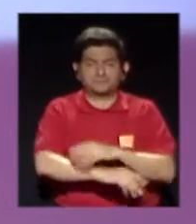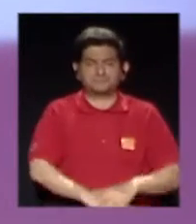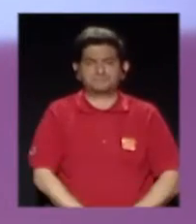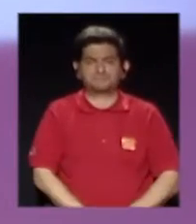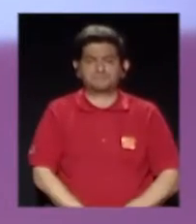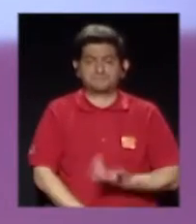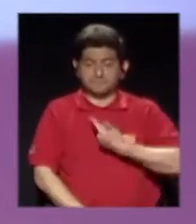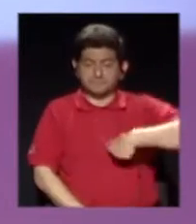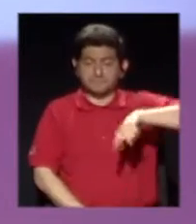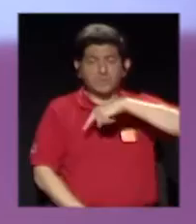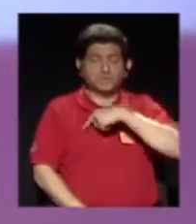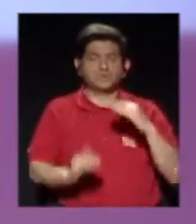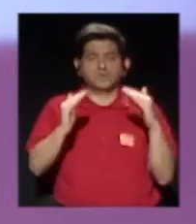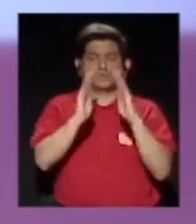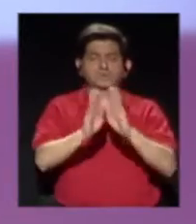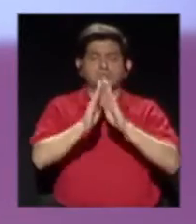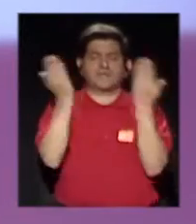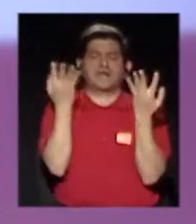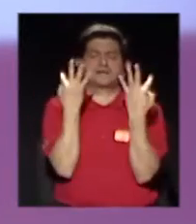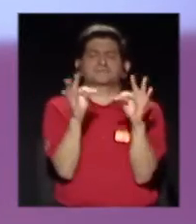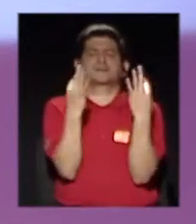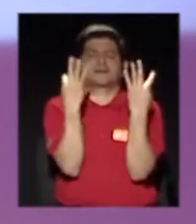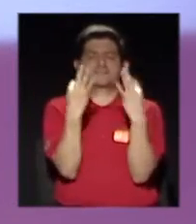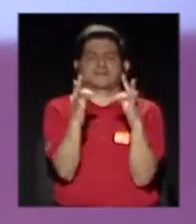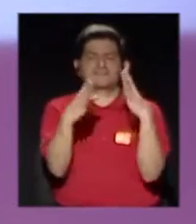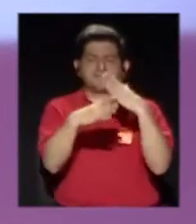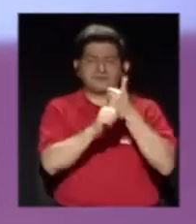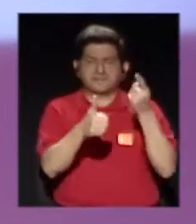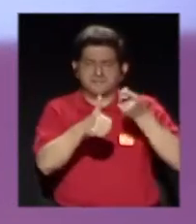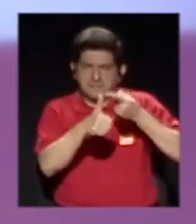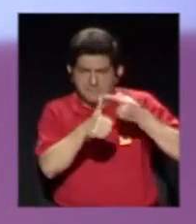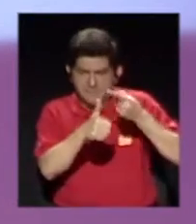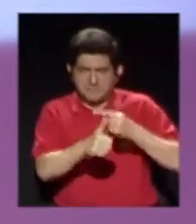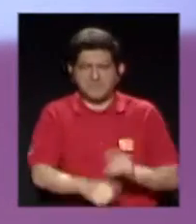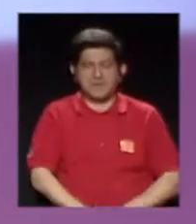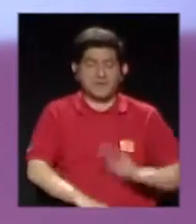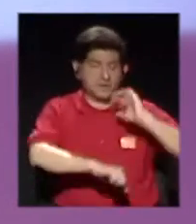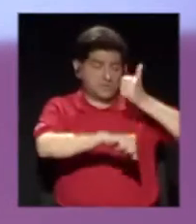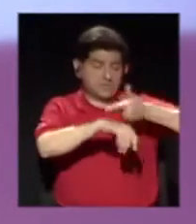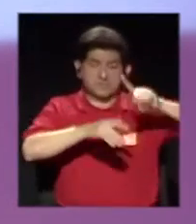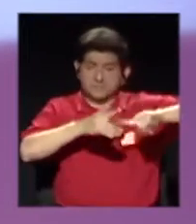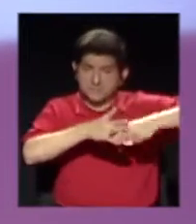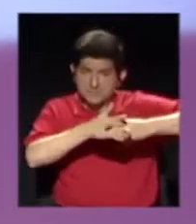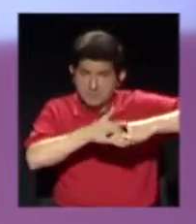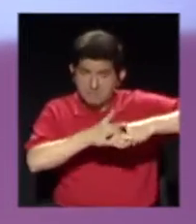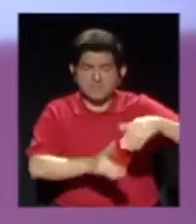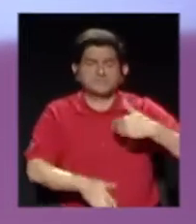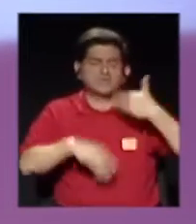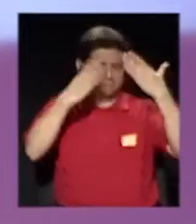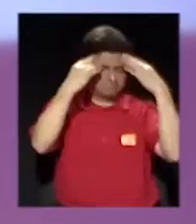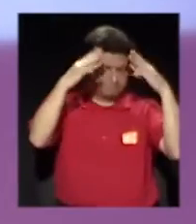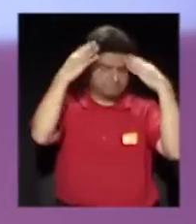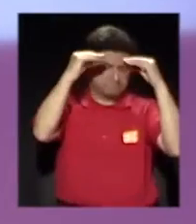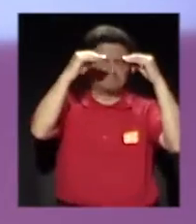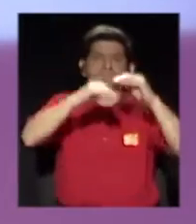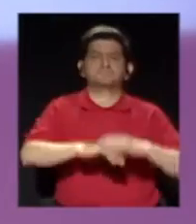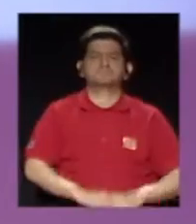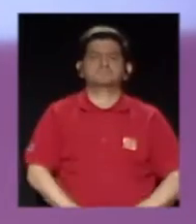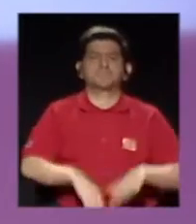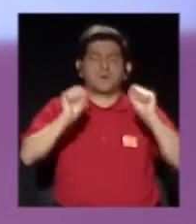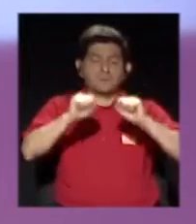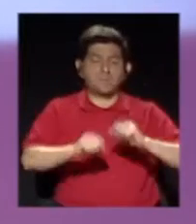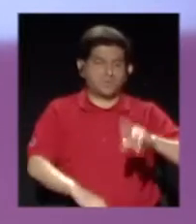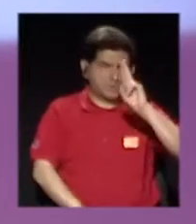lo que nosotros desde casa abierta estamos tratando de hacer en primer lugar es que se creen mecanismos para que haya información para